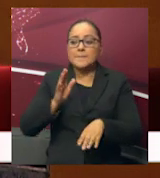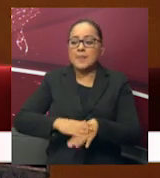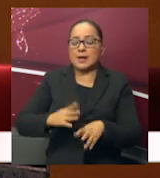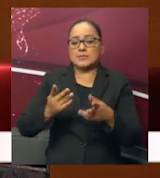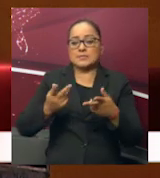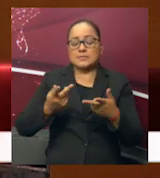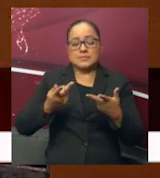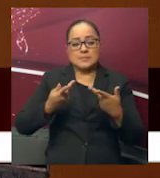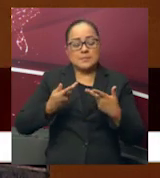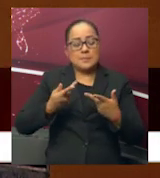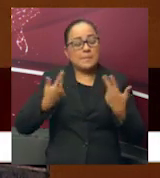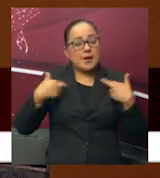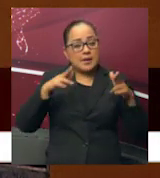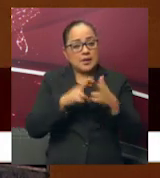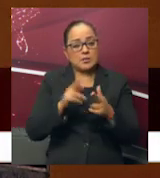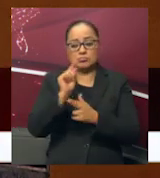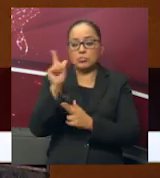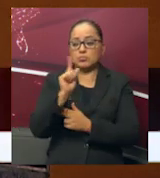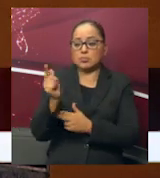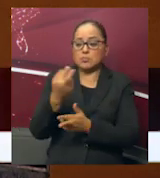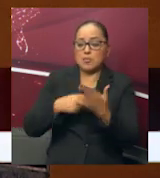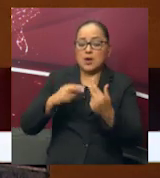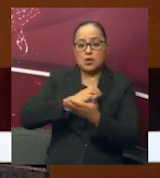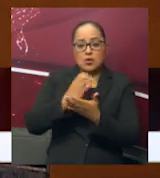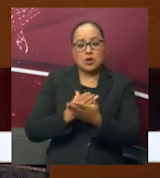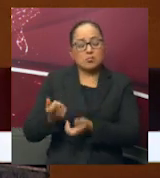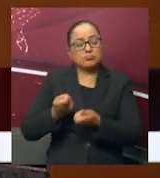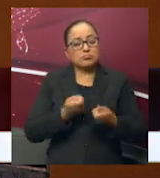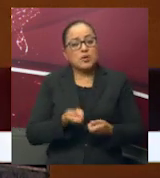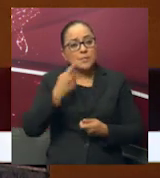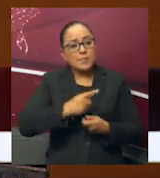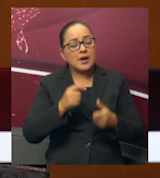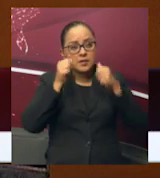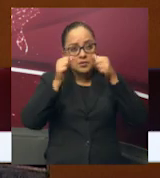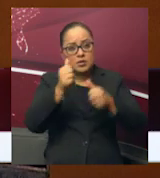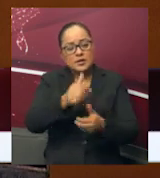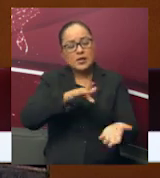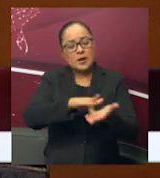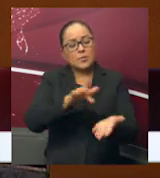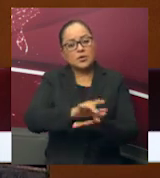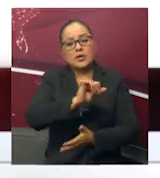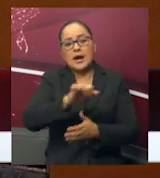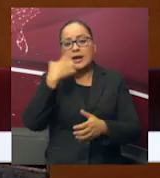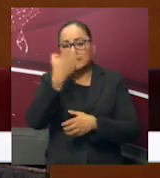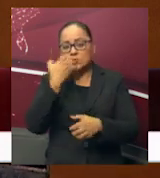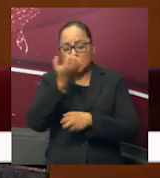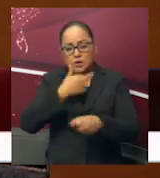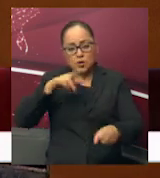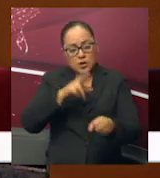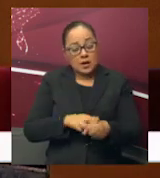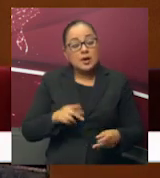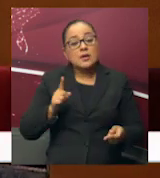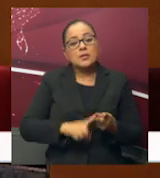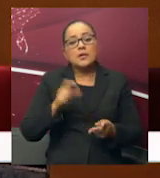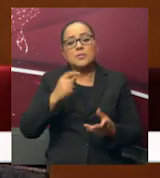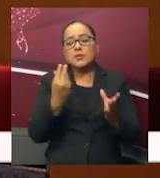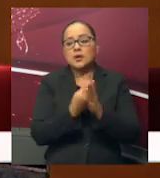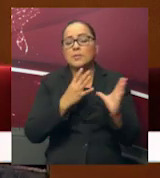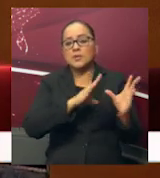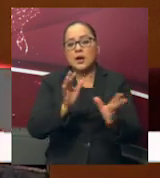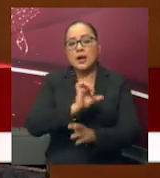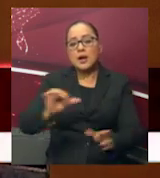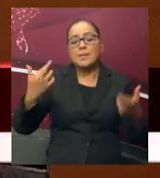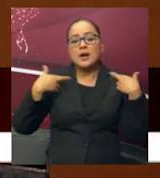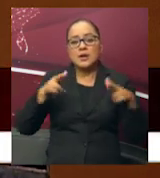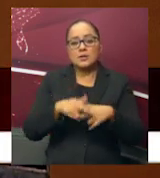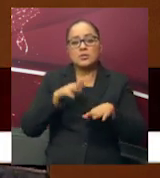personal cualificado con el fin de ampliar la cobertura de atención y apoyo a las escuelas regulares, para capacitar y orientar a los docentes